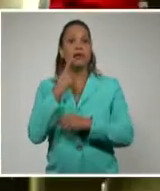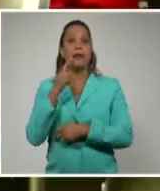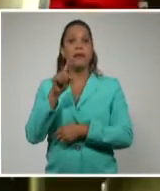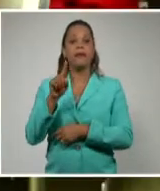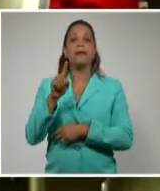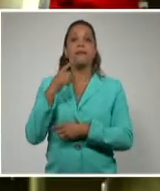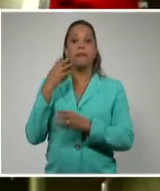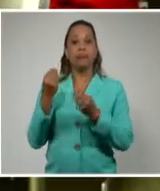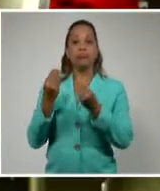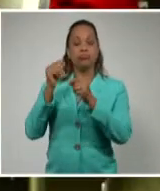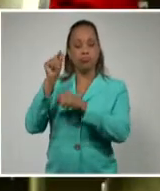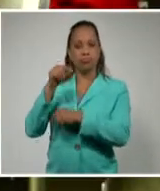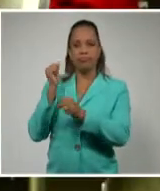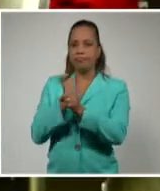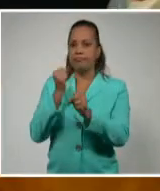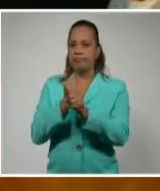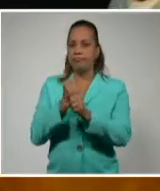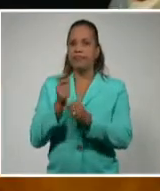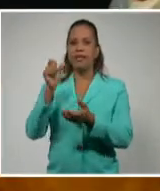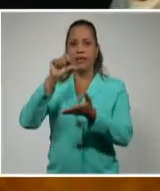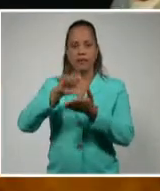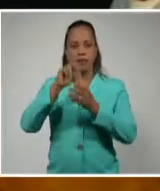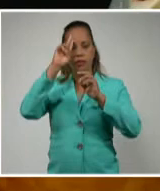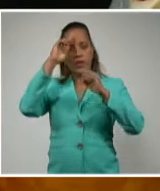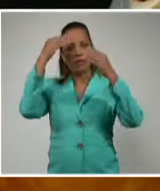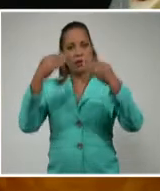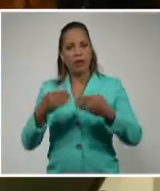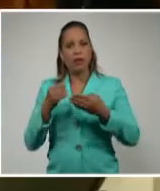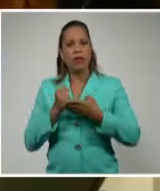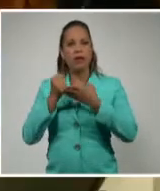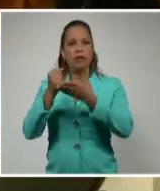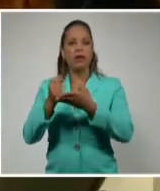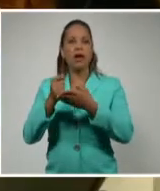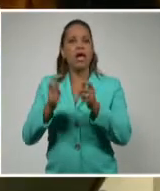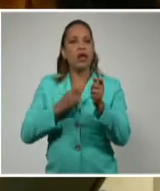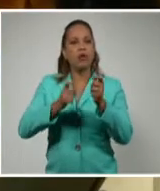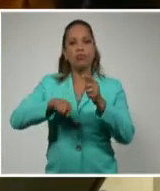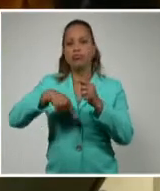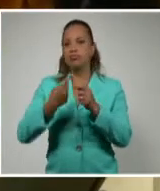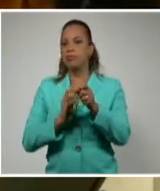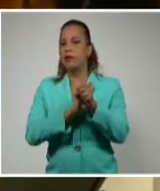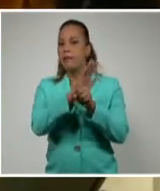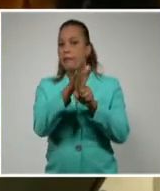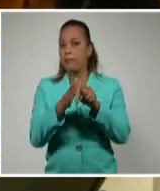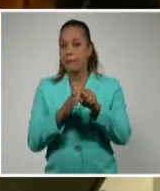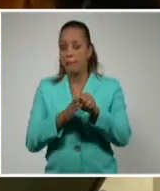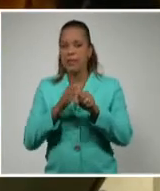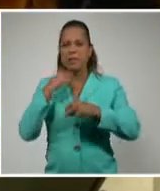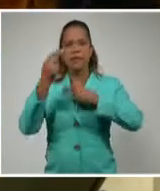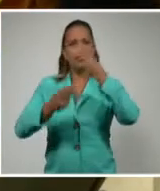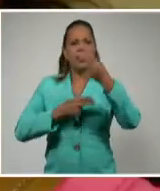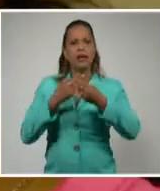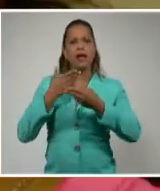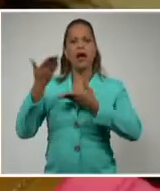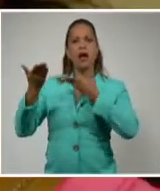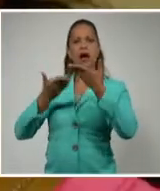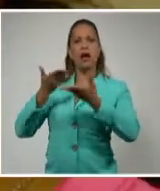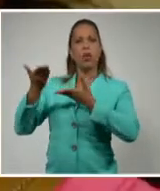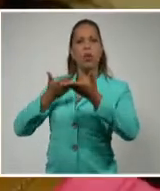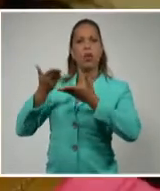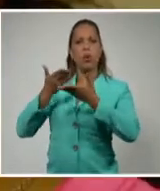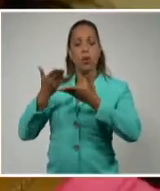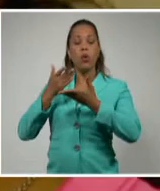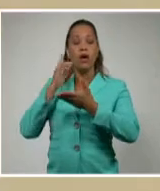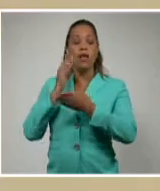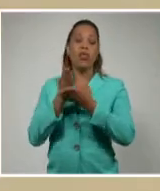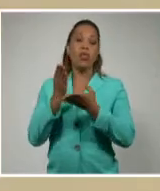un fisiatra. En este centro de salud se contribuye al enfrentamiento a la pandemia y se realizan charlas educativas para